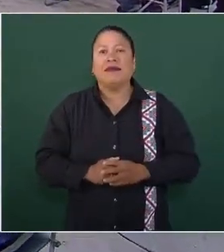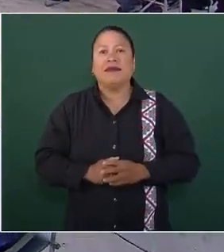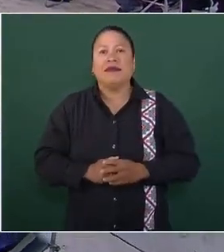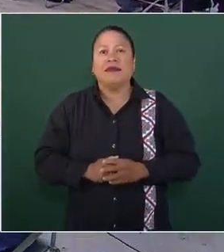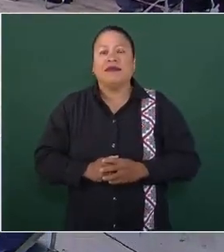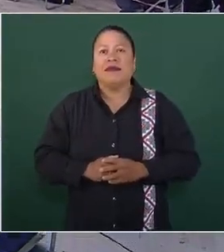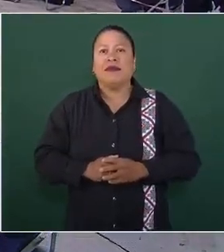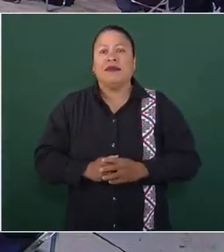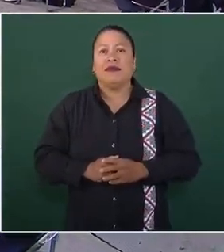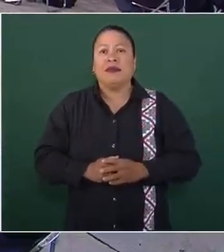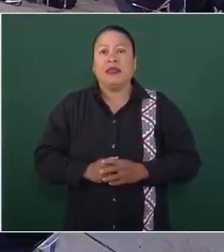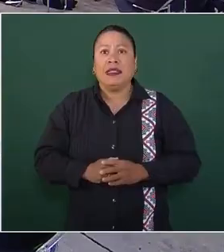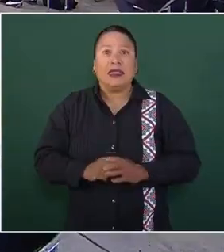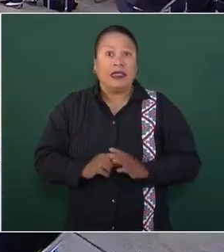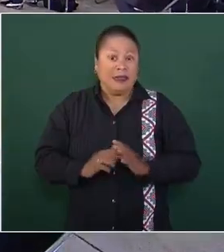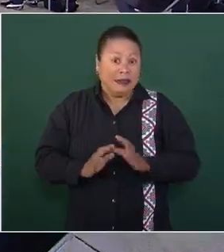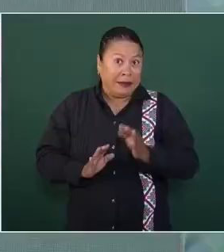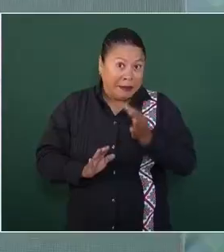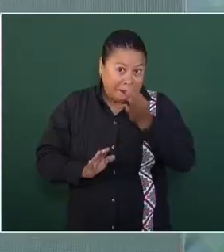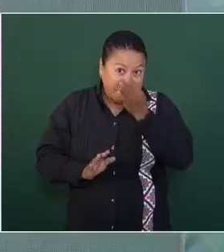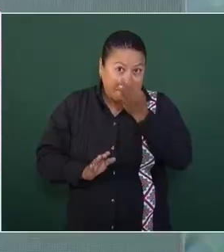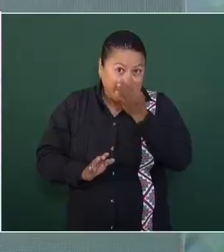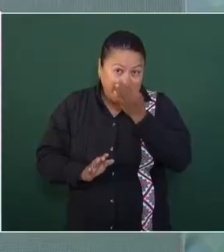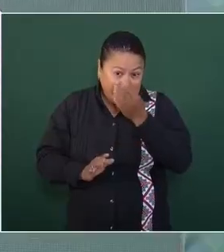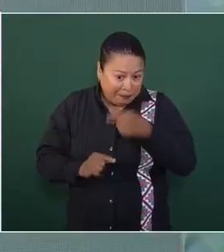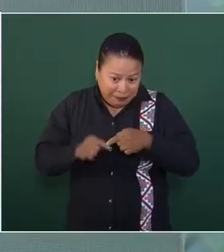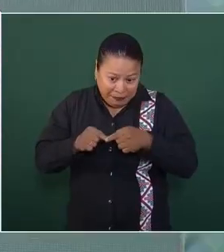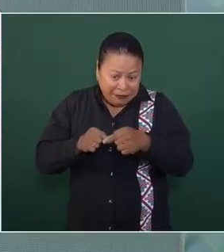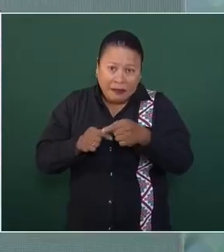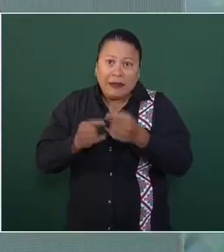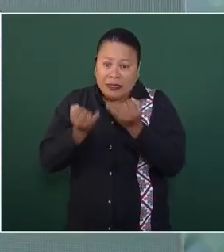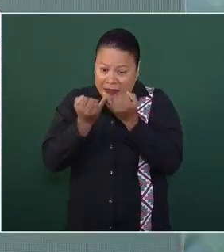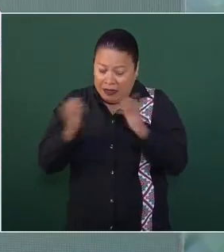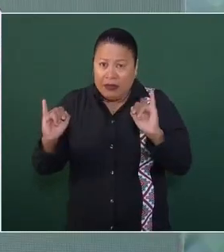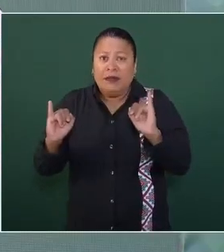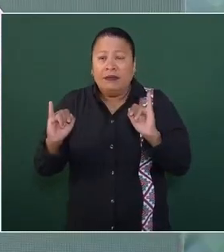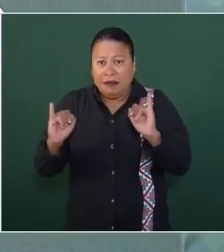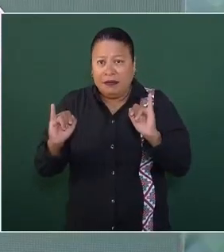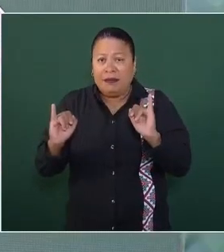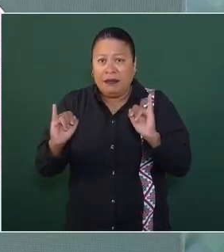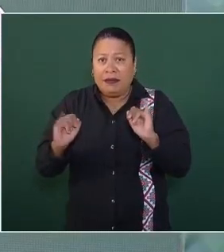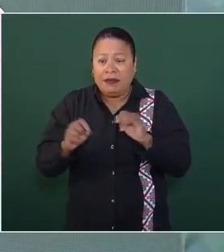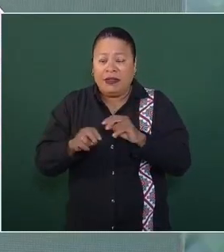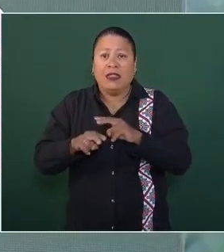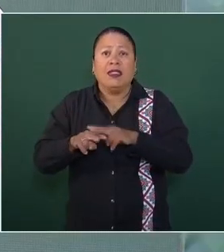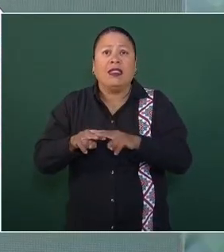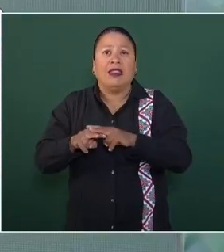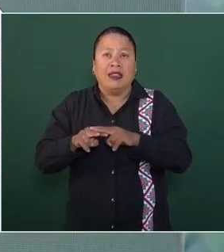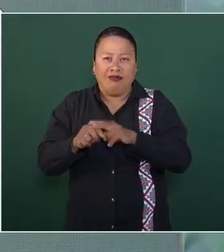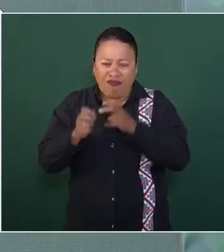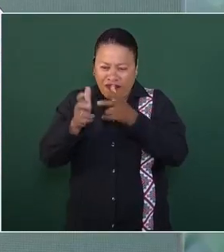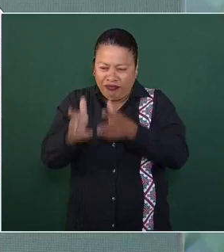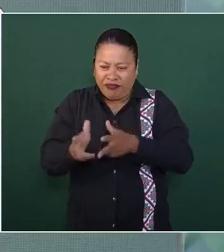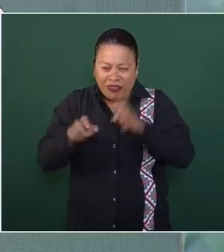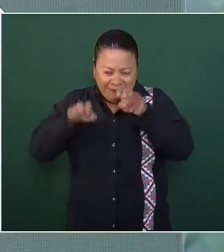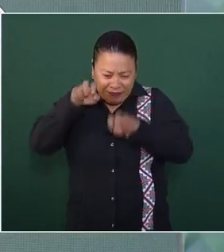ya vamos a inaugurar el tren de pasajeros